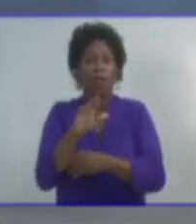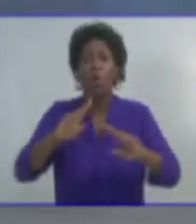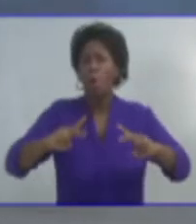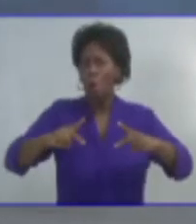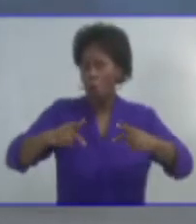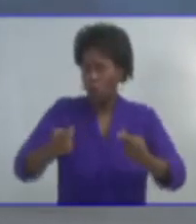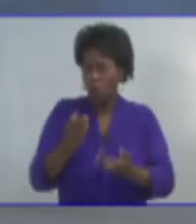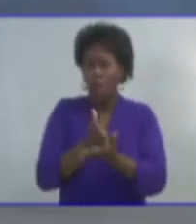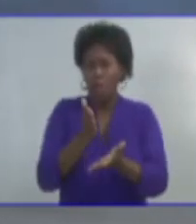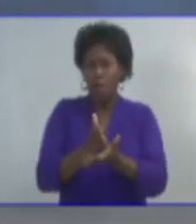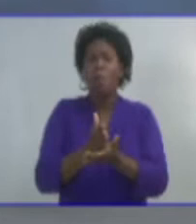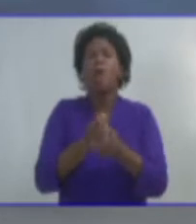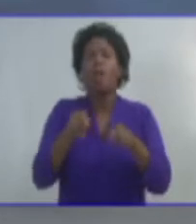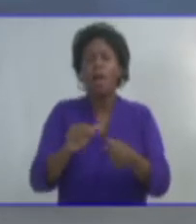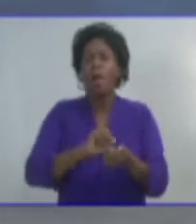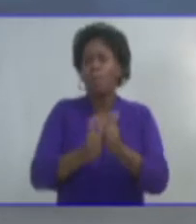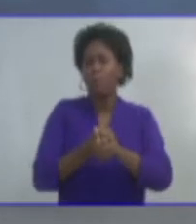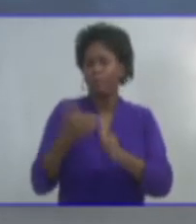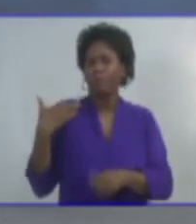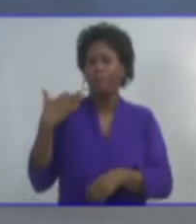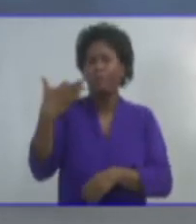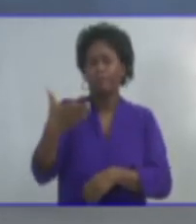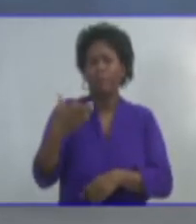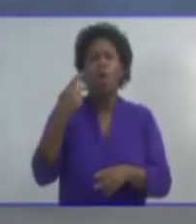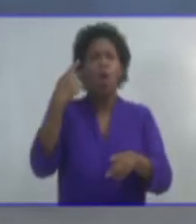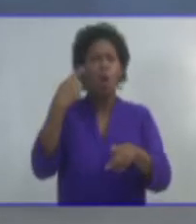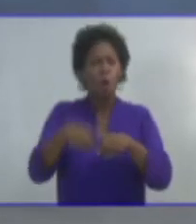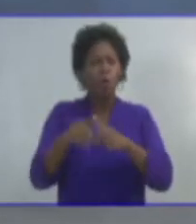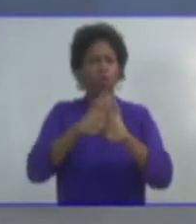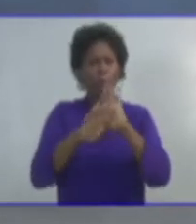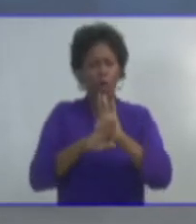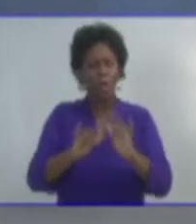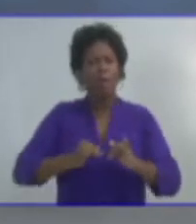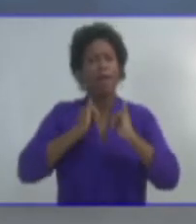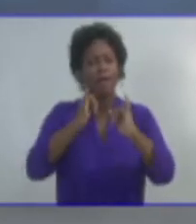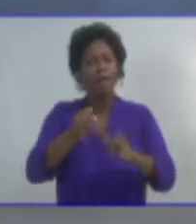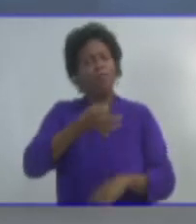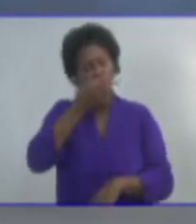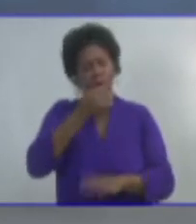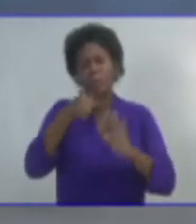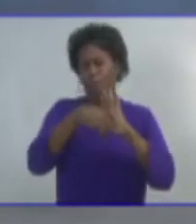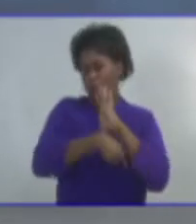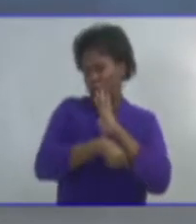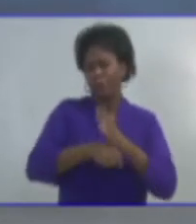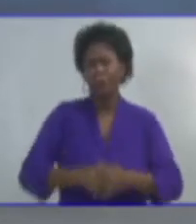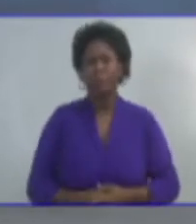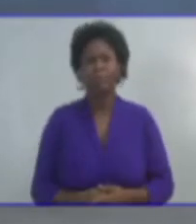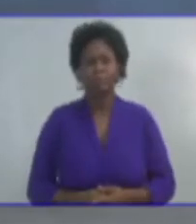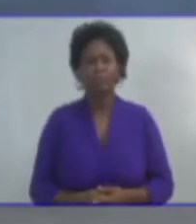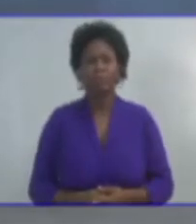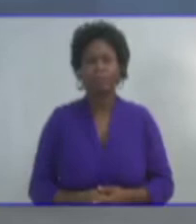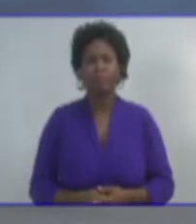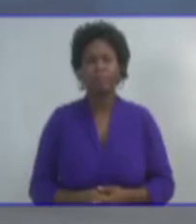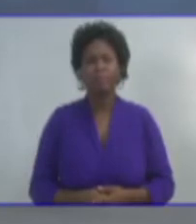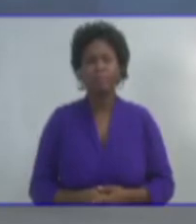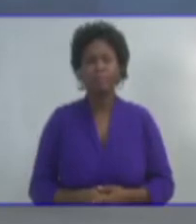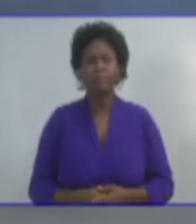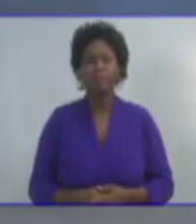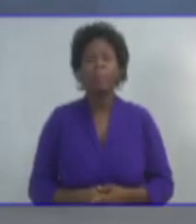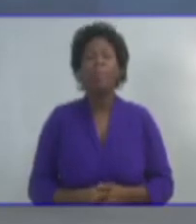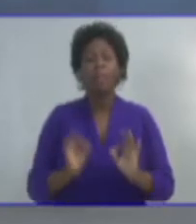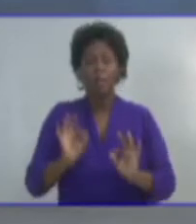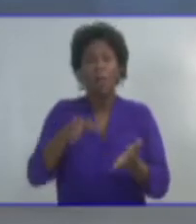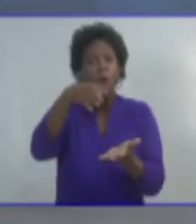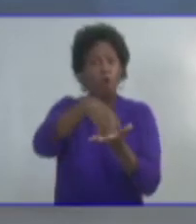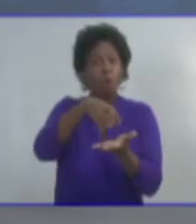reanudaron las actividades. En próximas emisiones estaremos ampliando sobre este particular. Y efectivamente concluyó en Hermosillo,